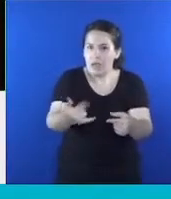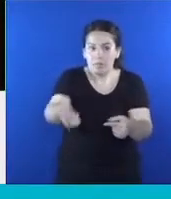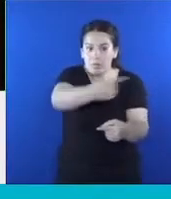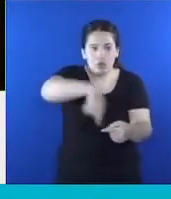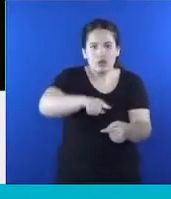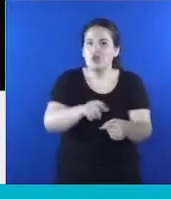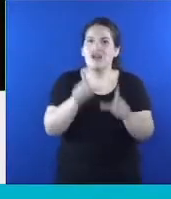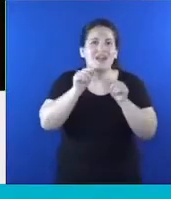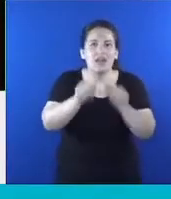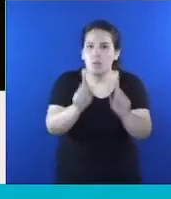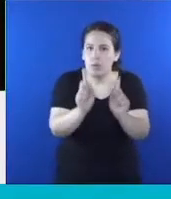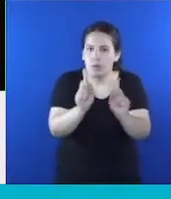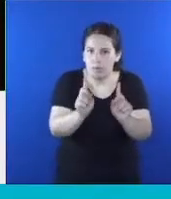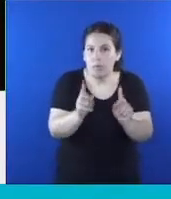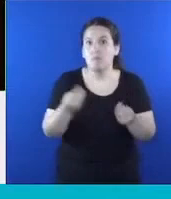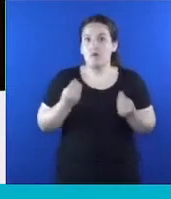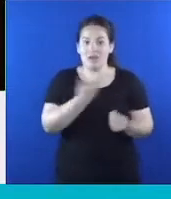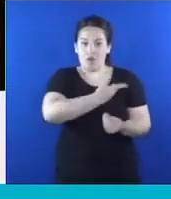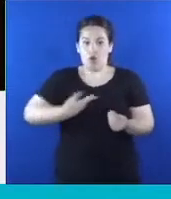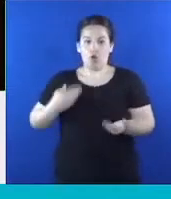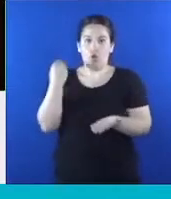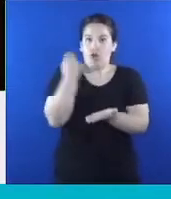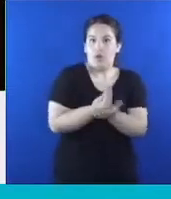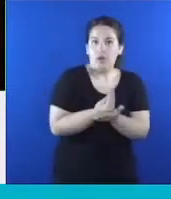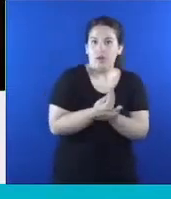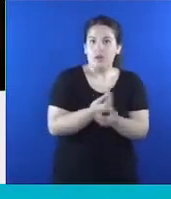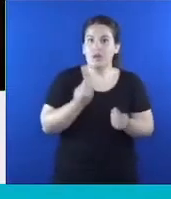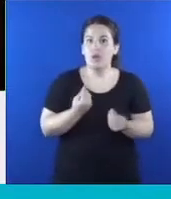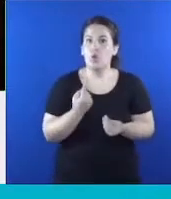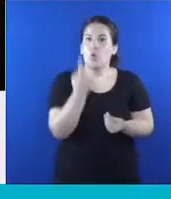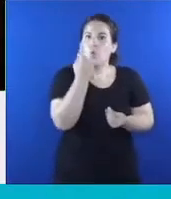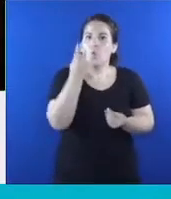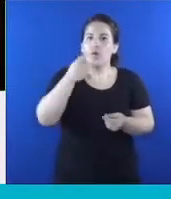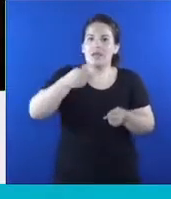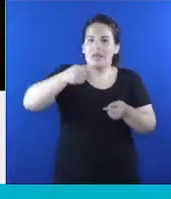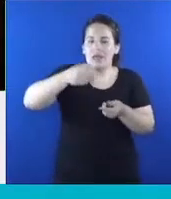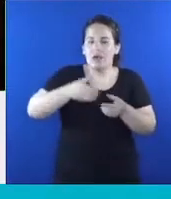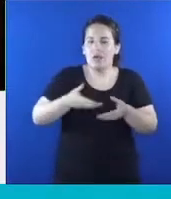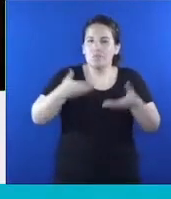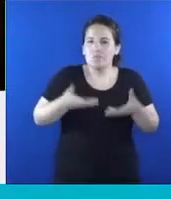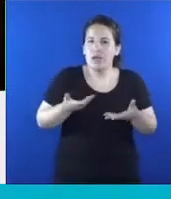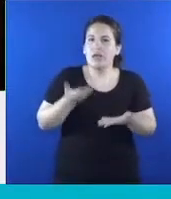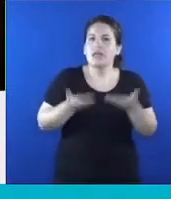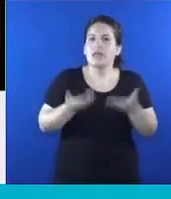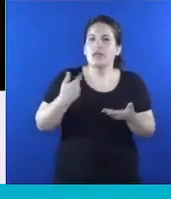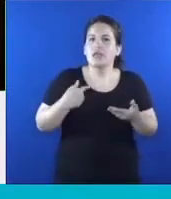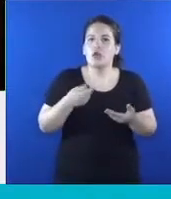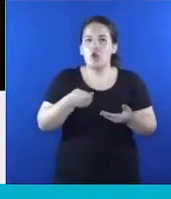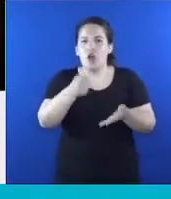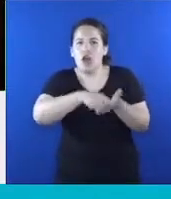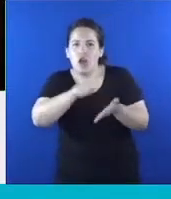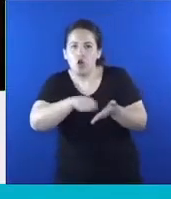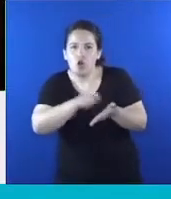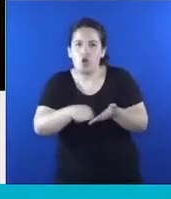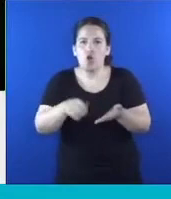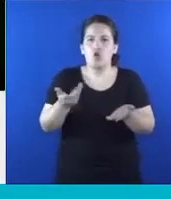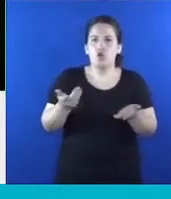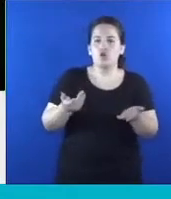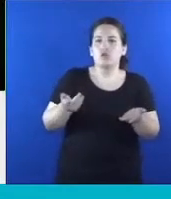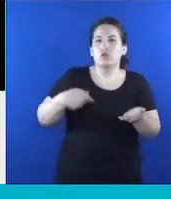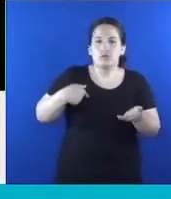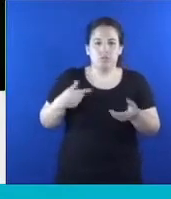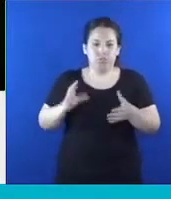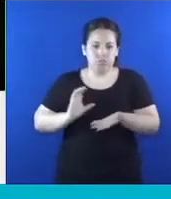situación Porque desde que asumió este gobierno no llega 1 kg de arroz ni de polenta a los comedores donde se atienden millones de